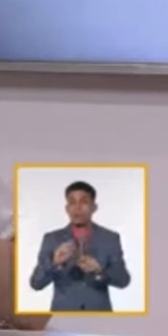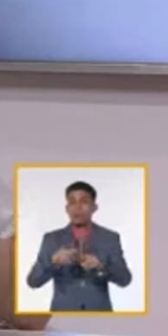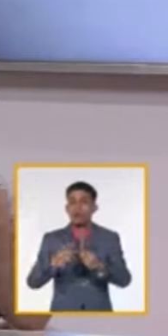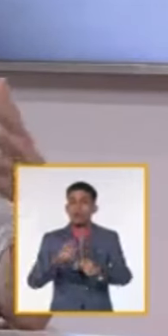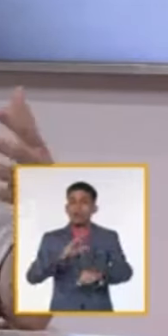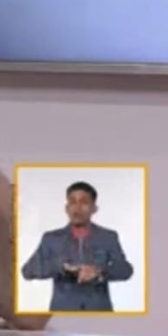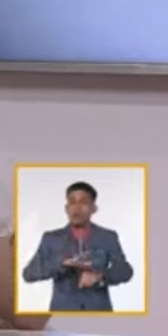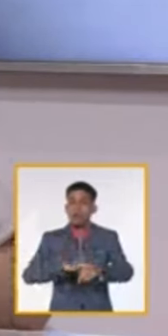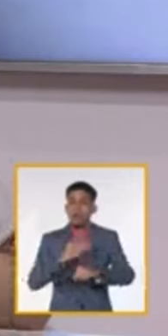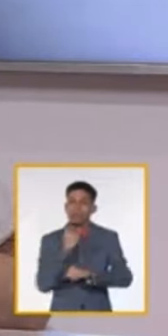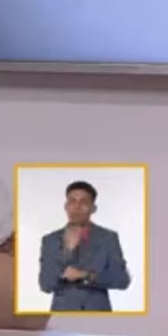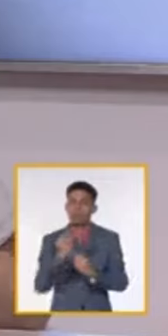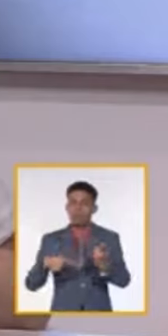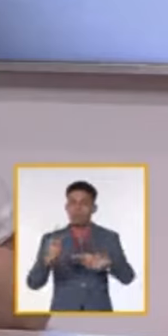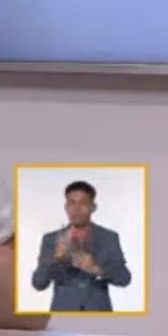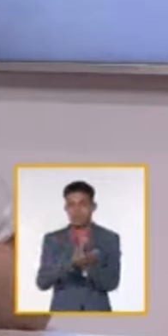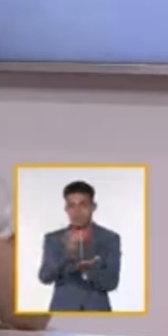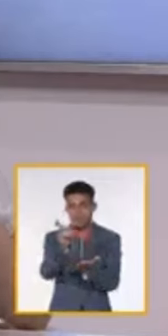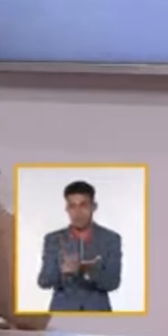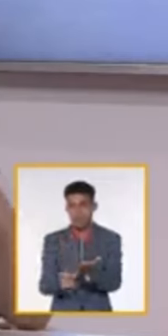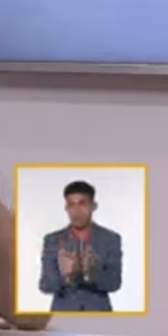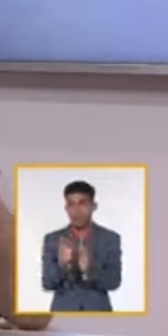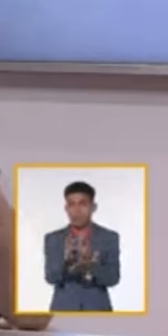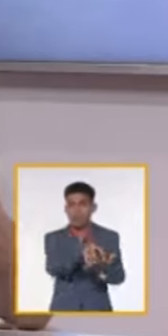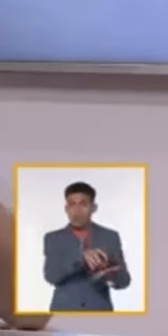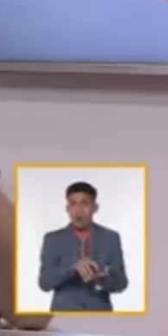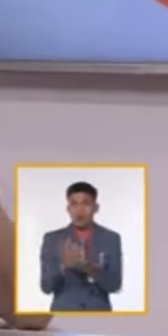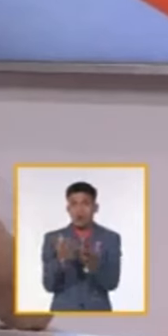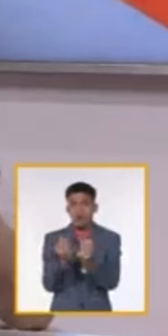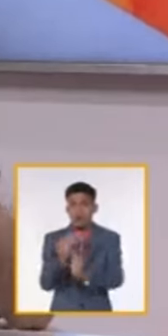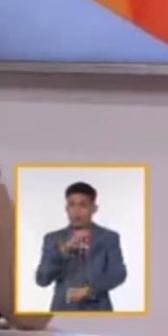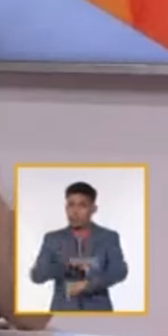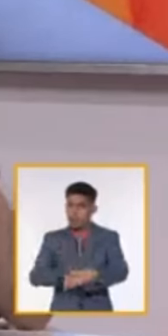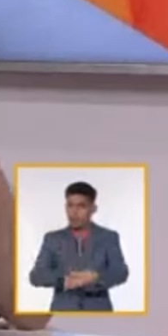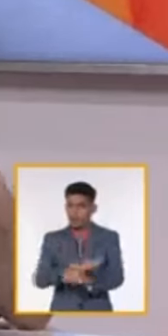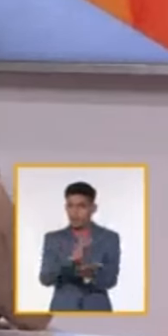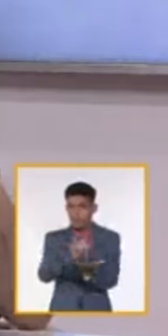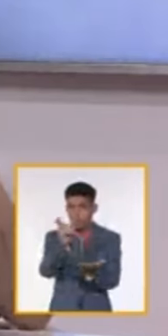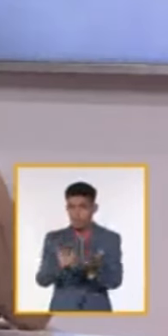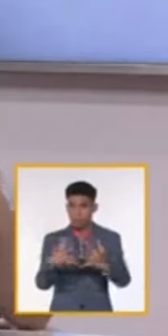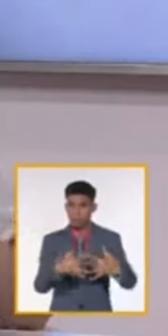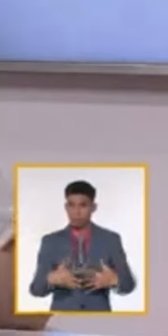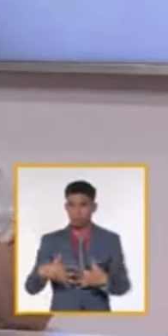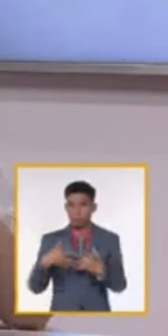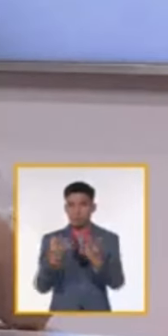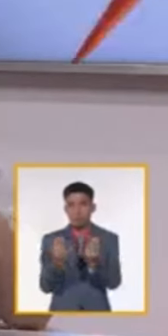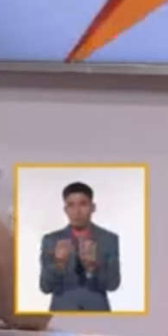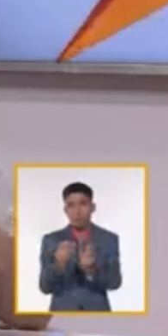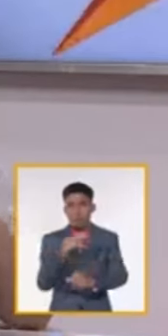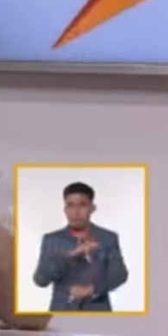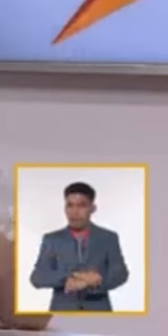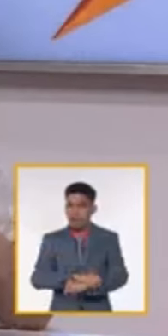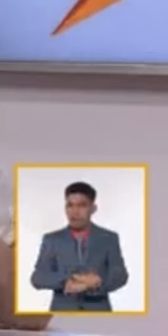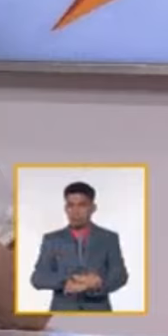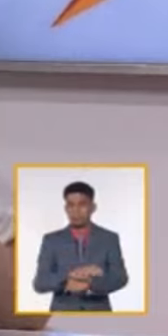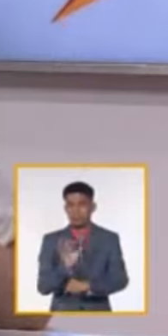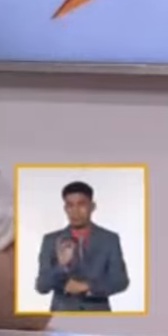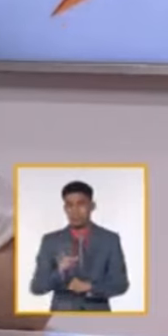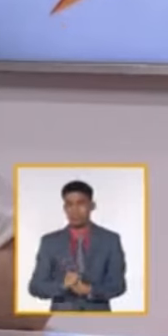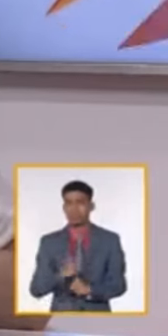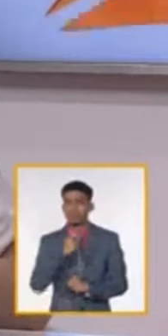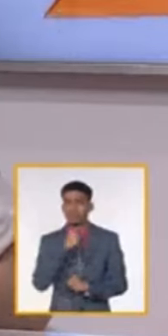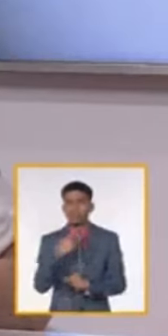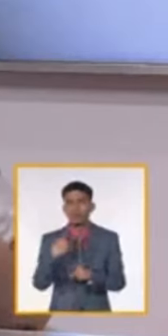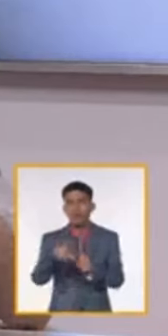estudiantes. Lugares donde se han arrestado a cientos de estudiantes, la Universidad de Ohio, donde